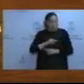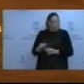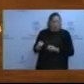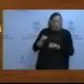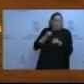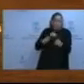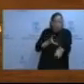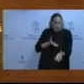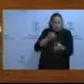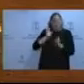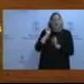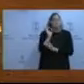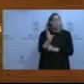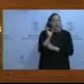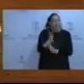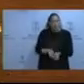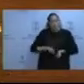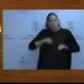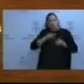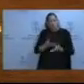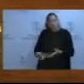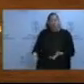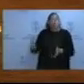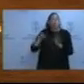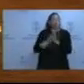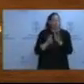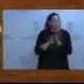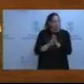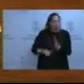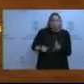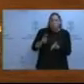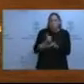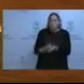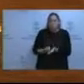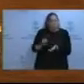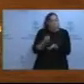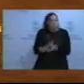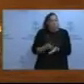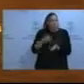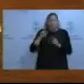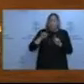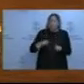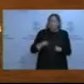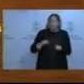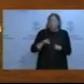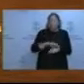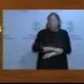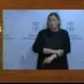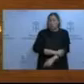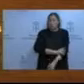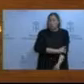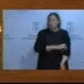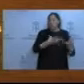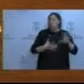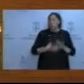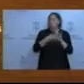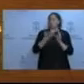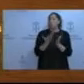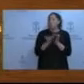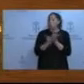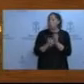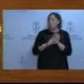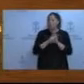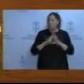y lo seguiremos haciendo, pero todo eso es un goteo y, por lo tanto, es muy pertinente esta proposición de ley que trae el grupo